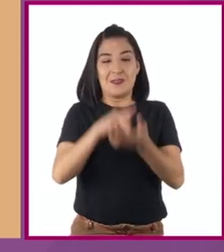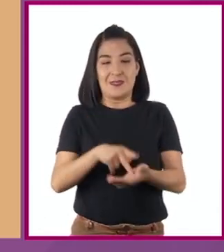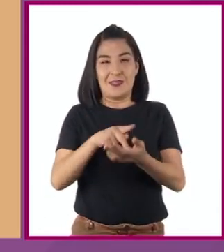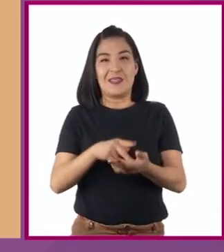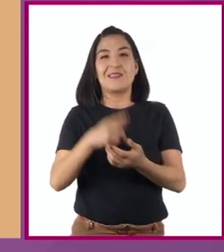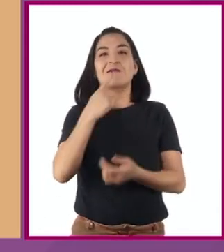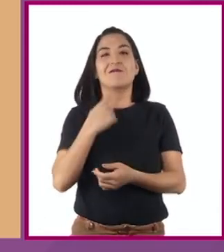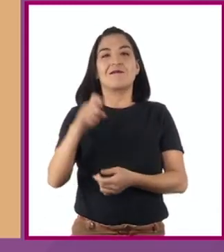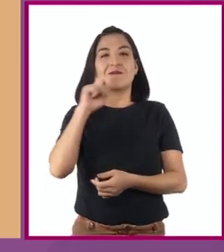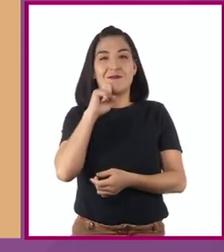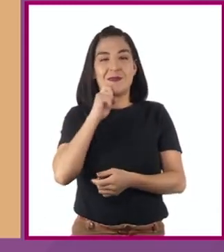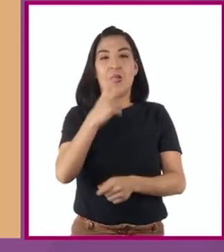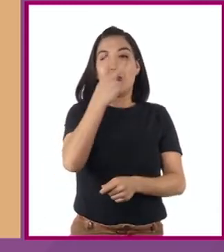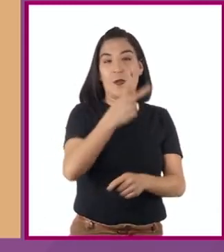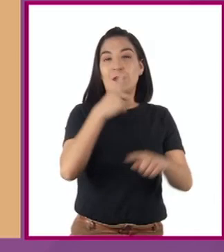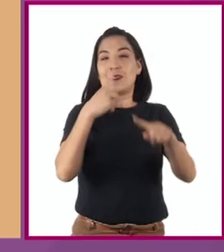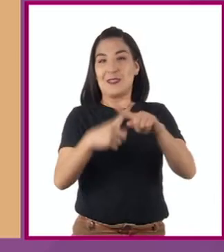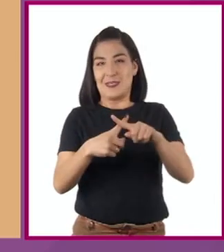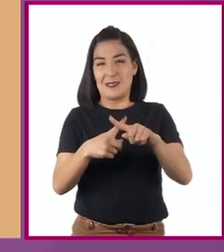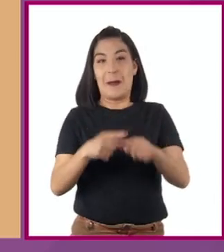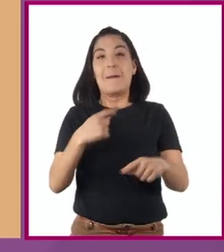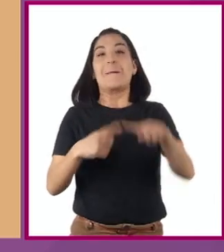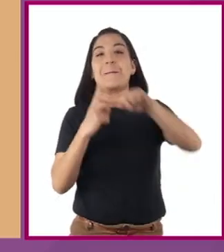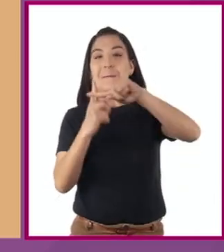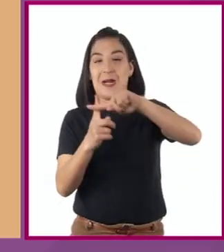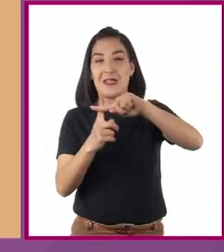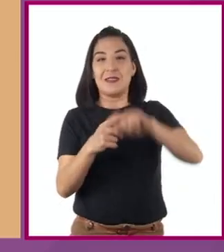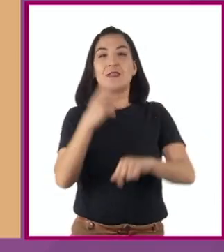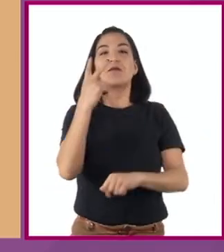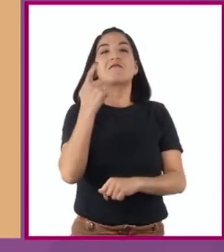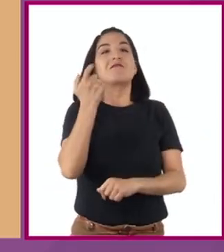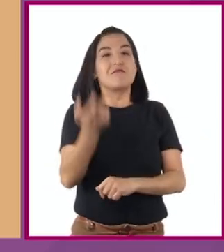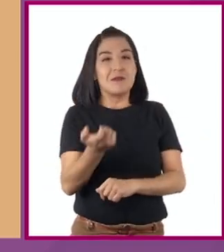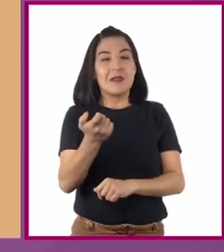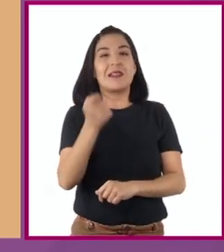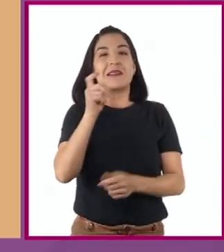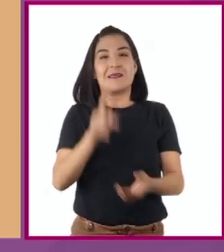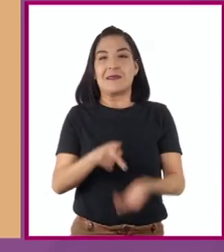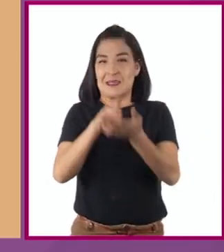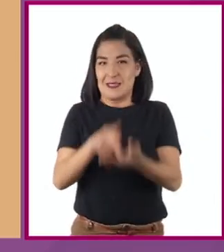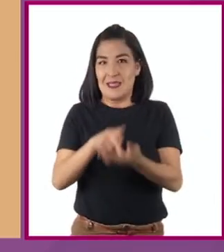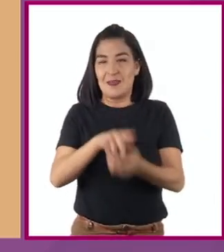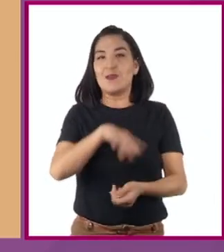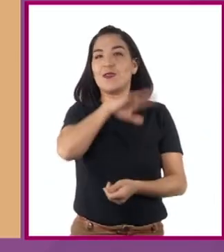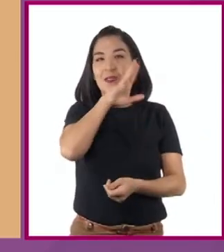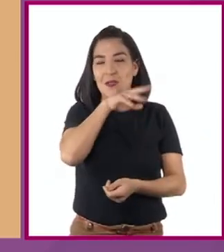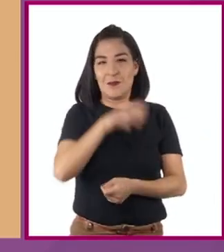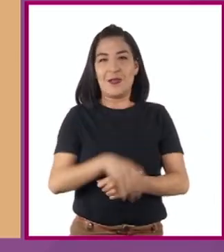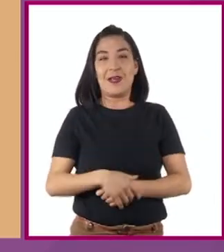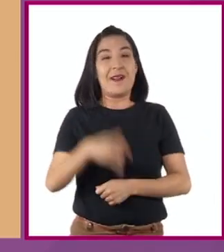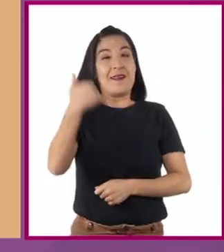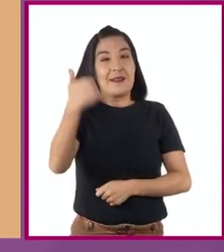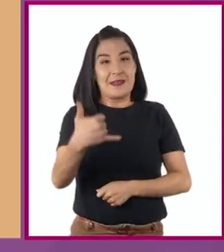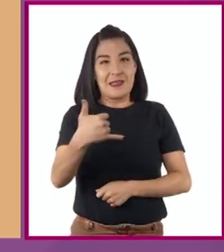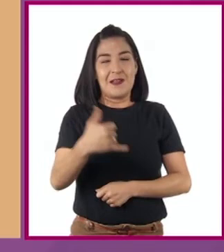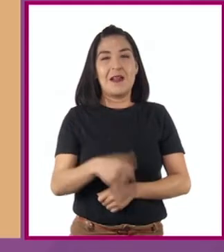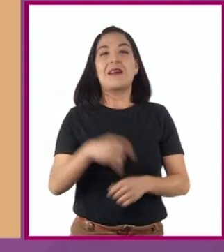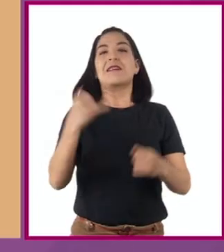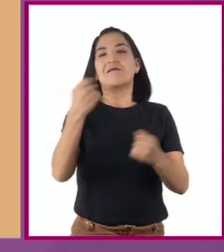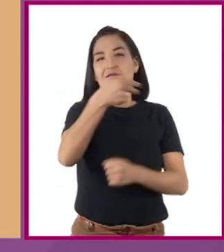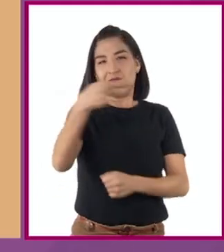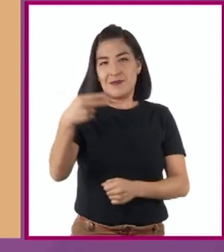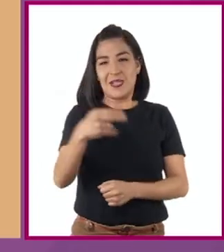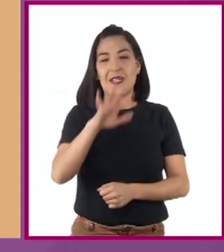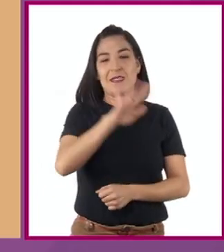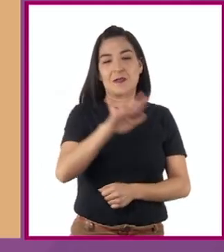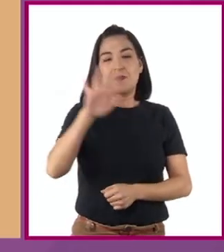tomate, que es 2X, más el costo del kilogramo de cebolla, que es Y, es igual